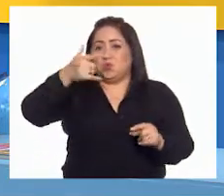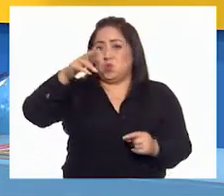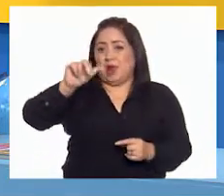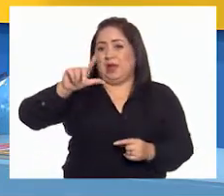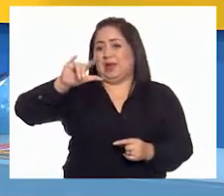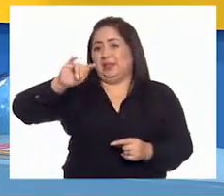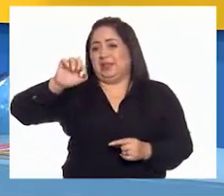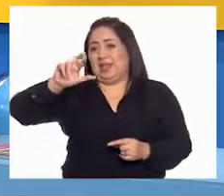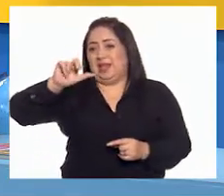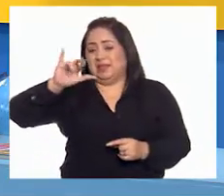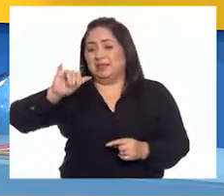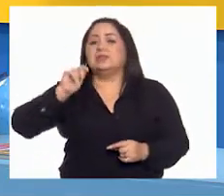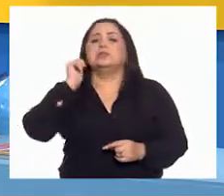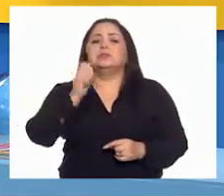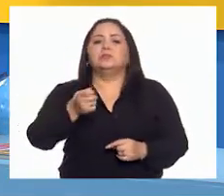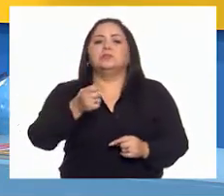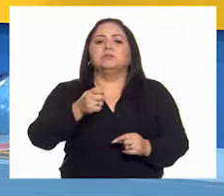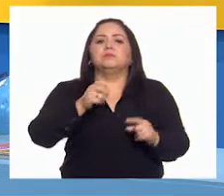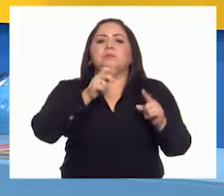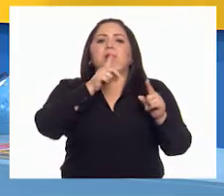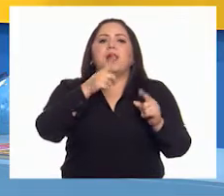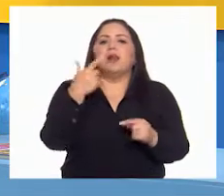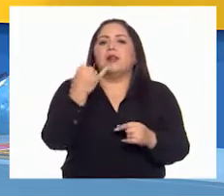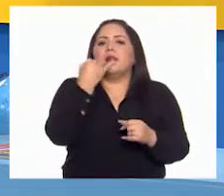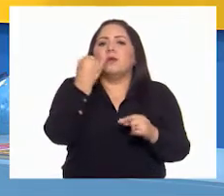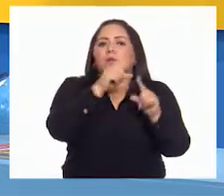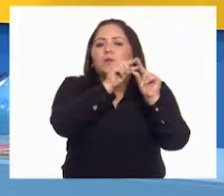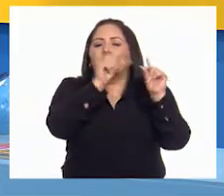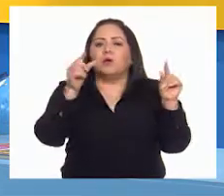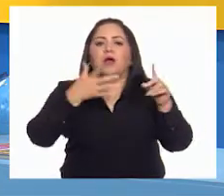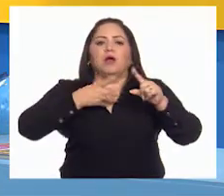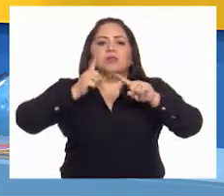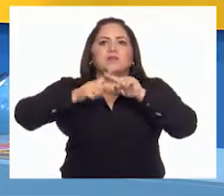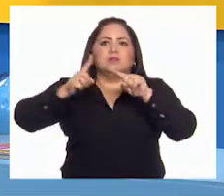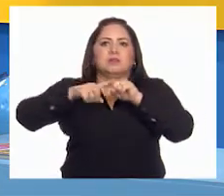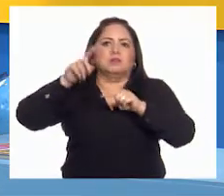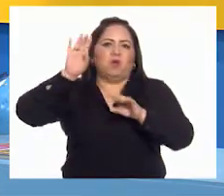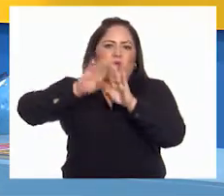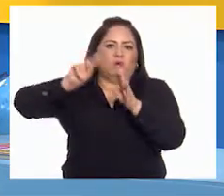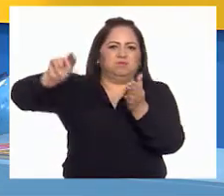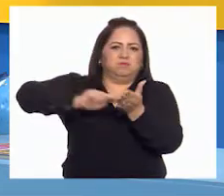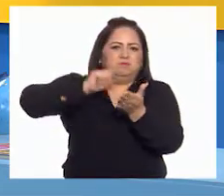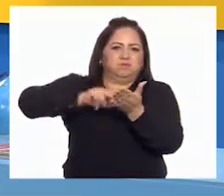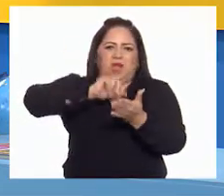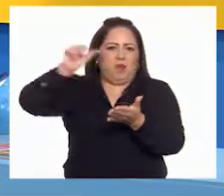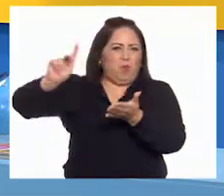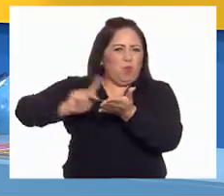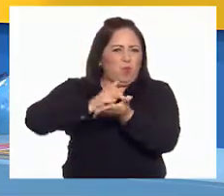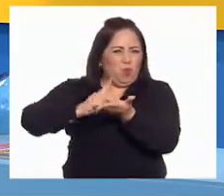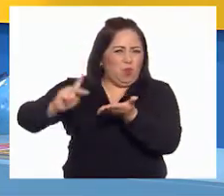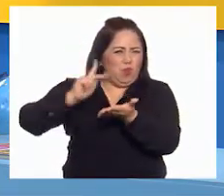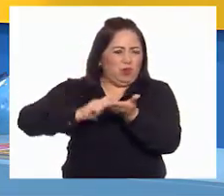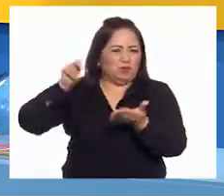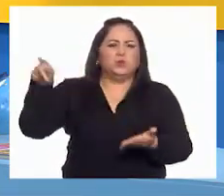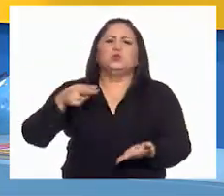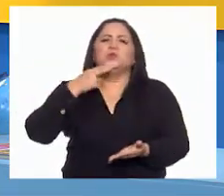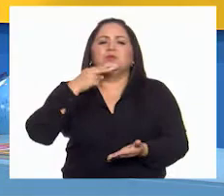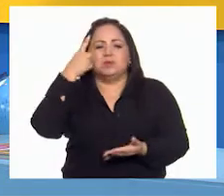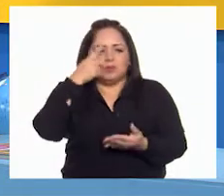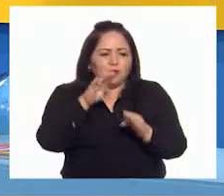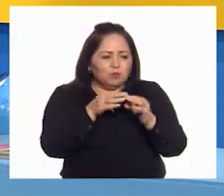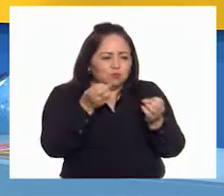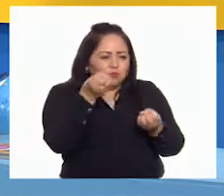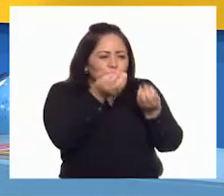o retóricas son recursos del lenguaje que diversos autores, en este caso los poetas, utilizan para jugar con